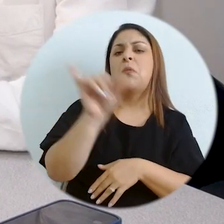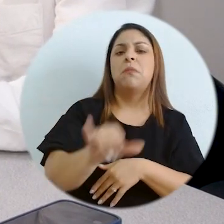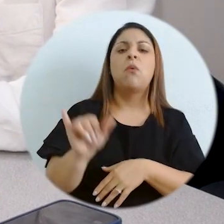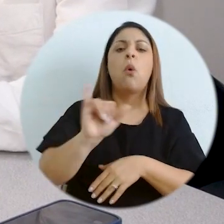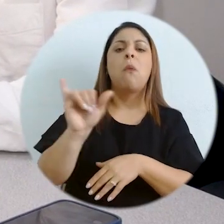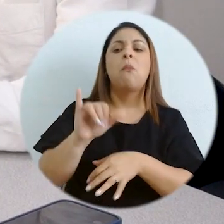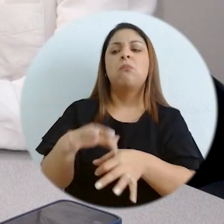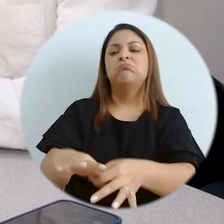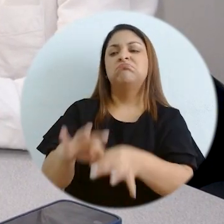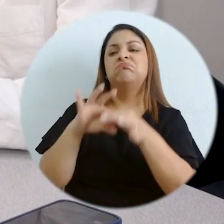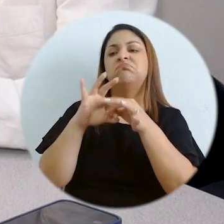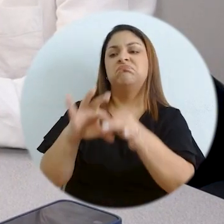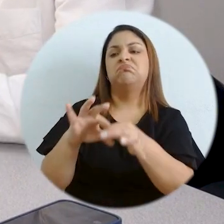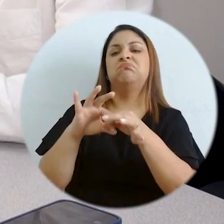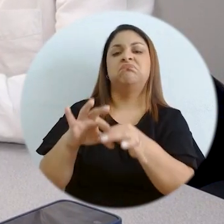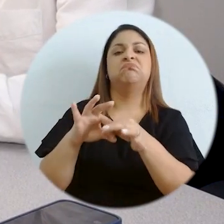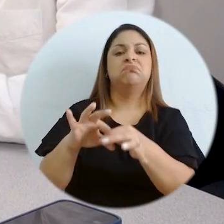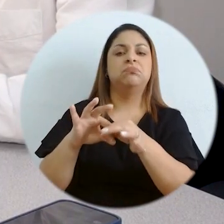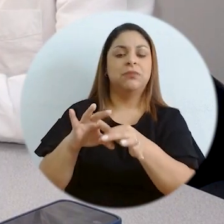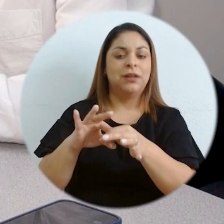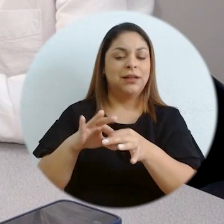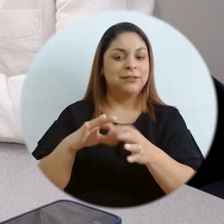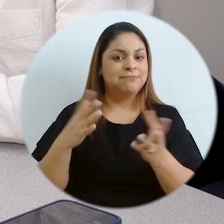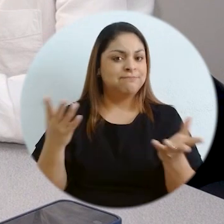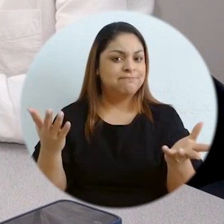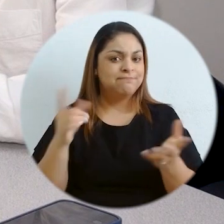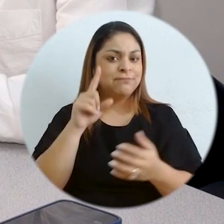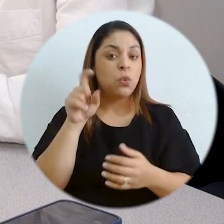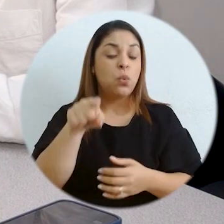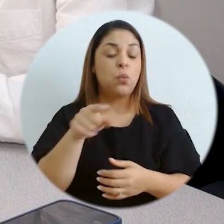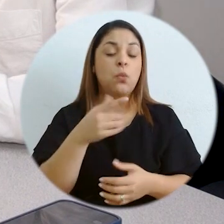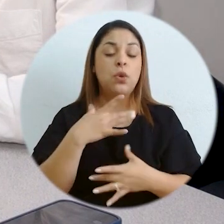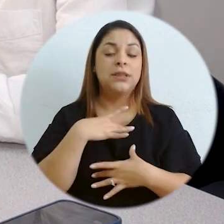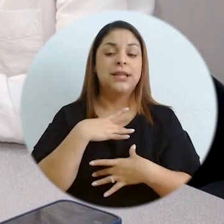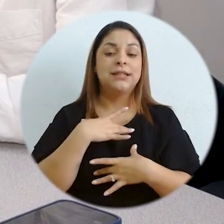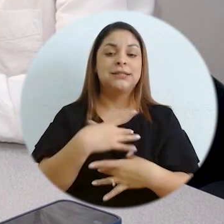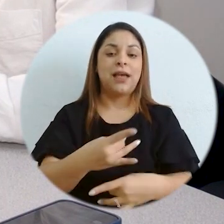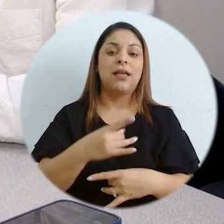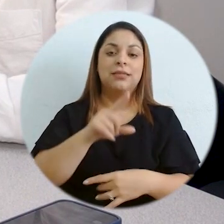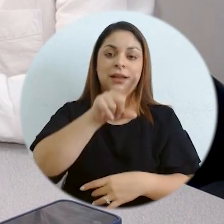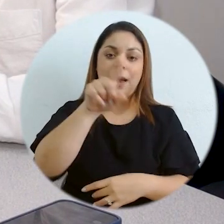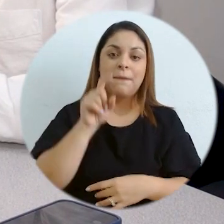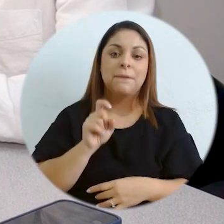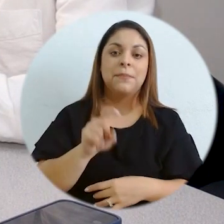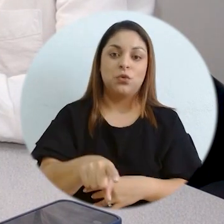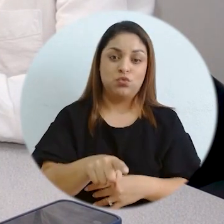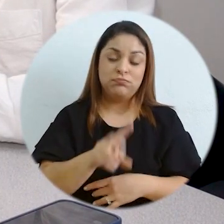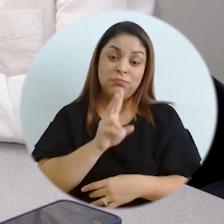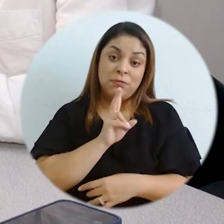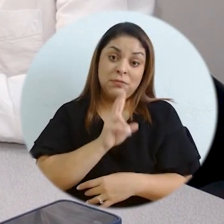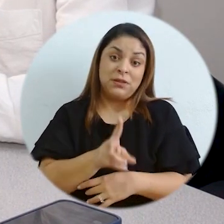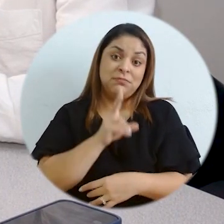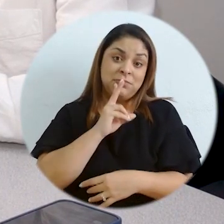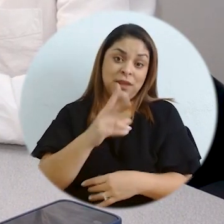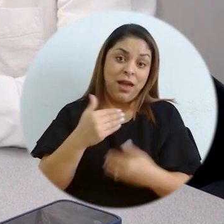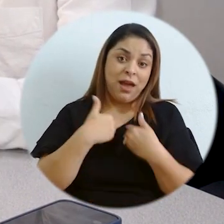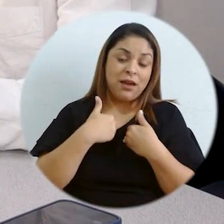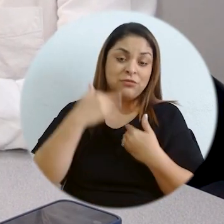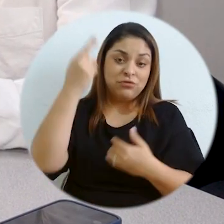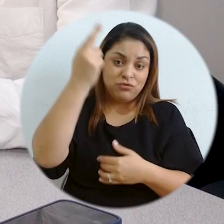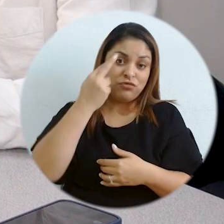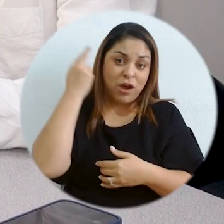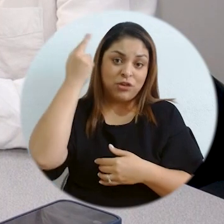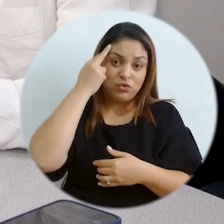liderazgos termine siendo un club de amigos? Es una pregunta súper interesante, muy interesante. Fíjate que es